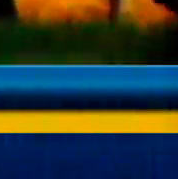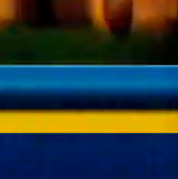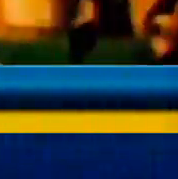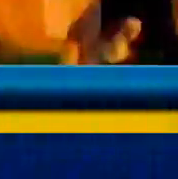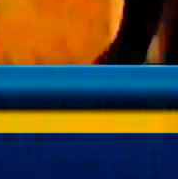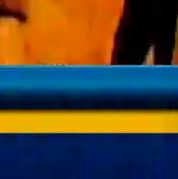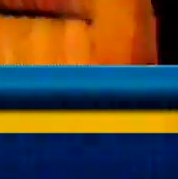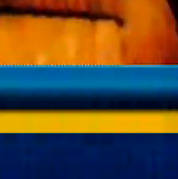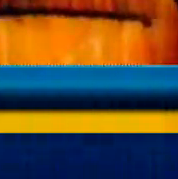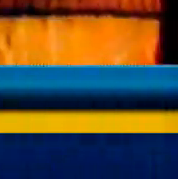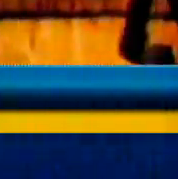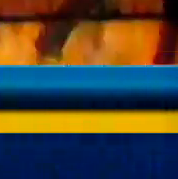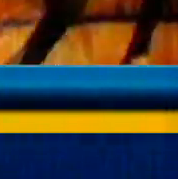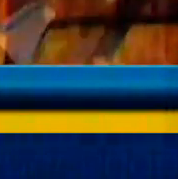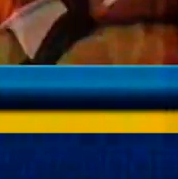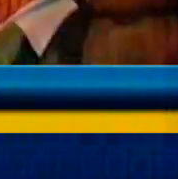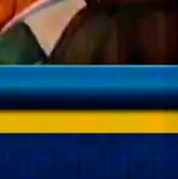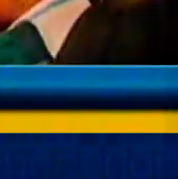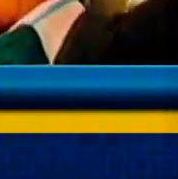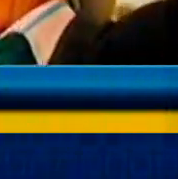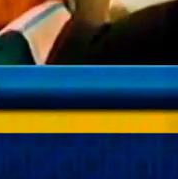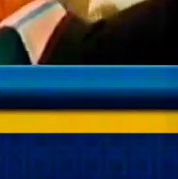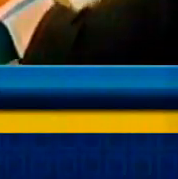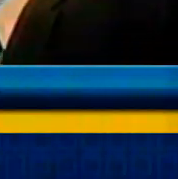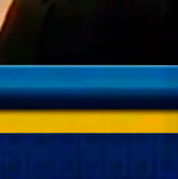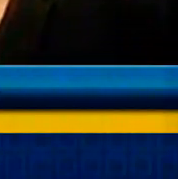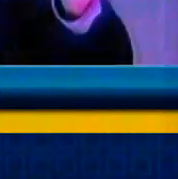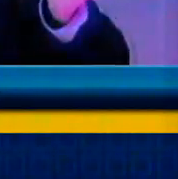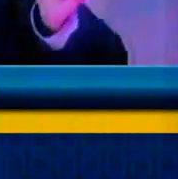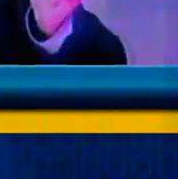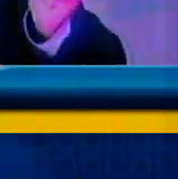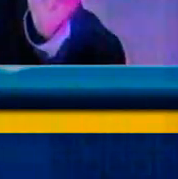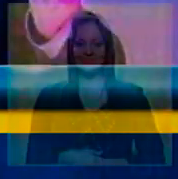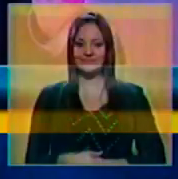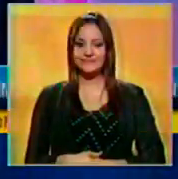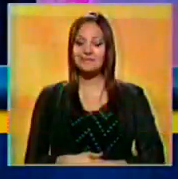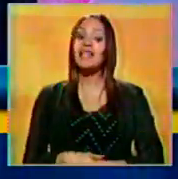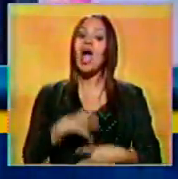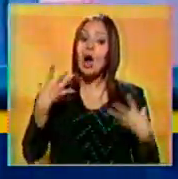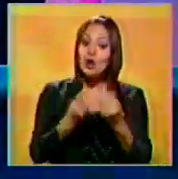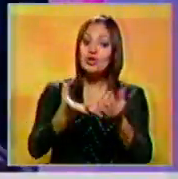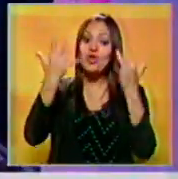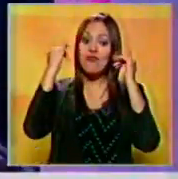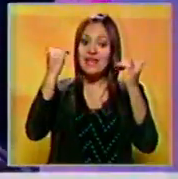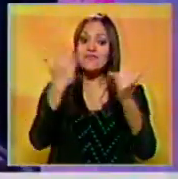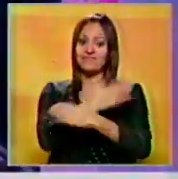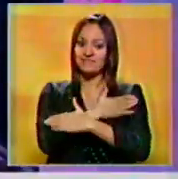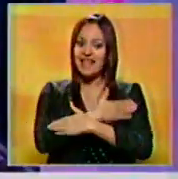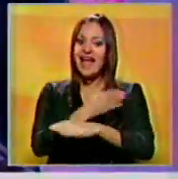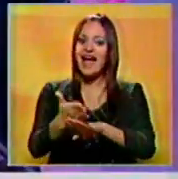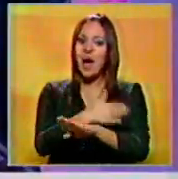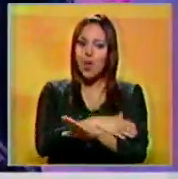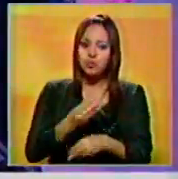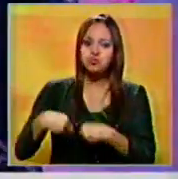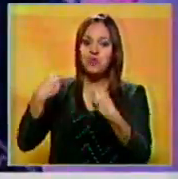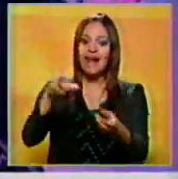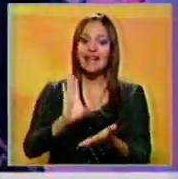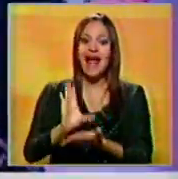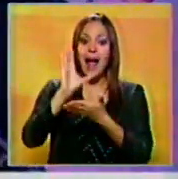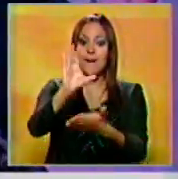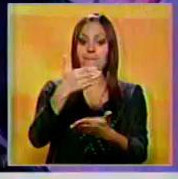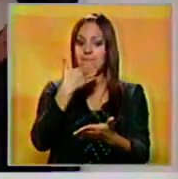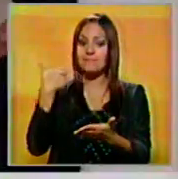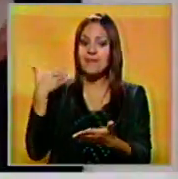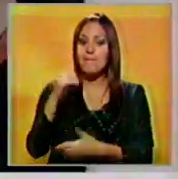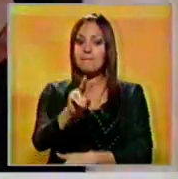mi zaino pas y trotero. El intérprete de Rucio Moro celebró junto a la prensa el reconocimiento que le otorgó los Grammy el